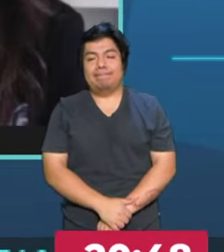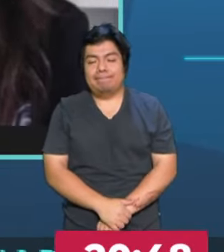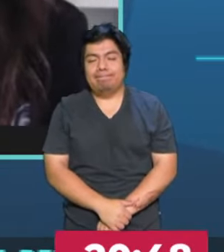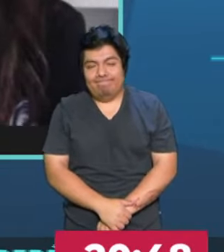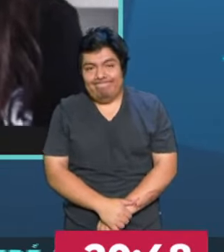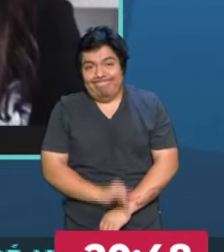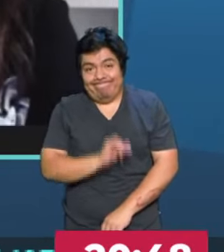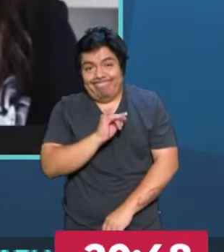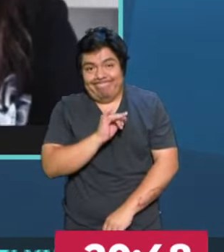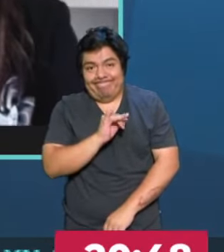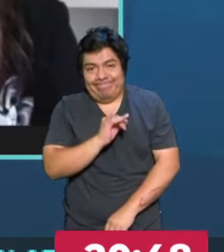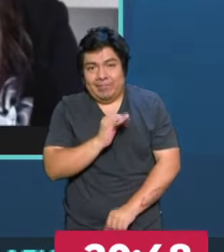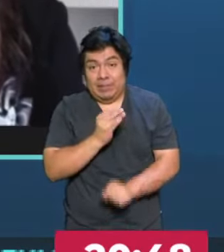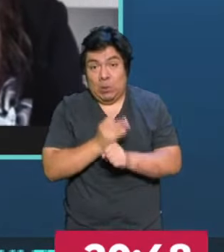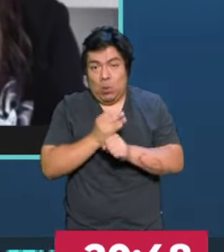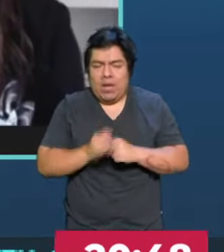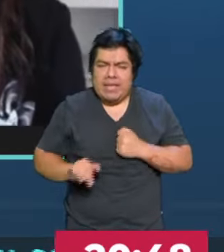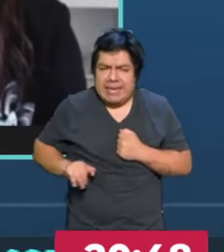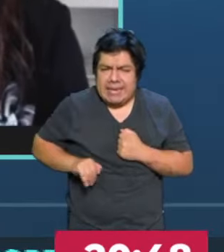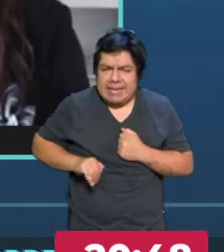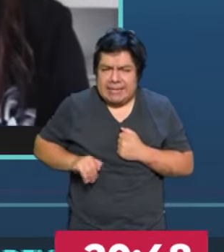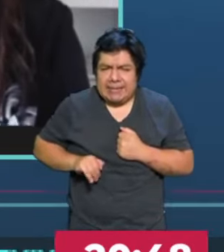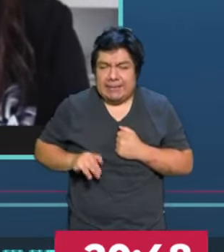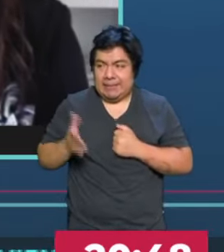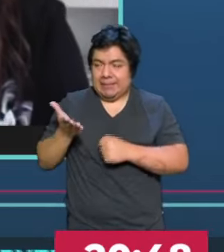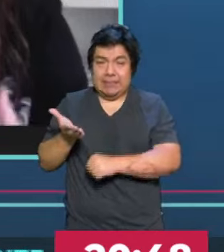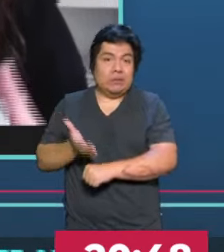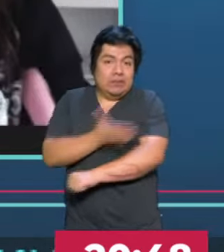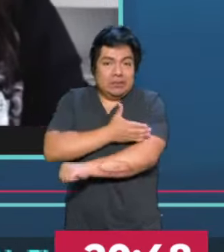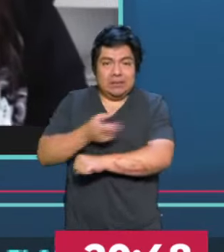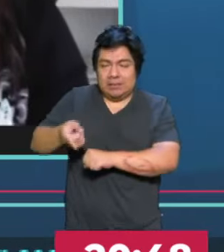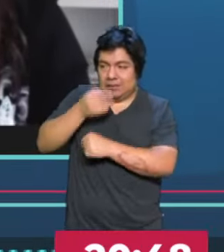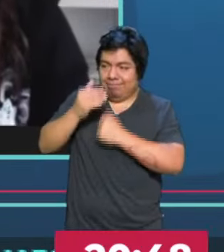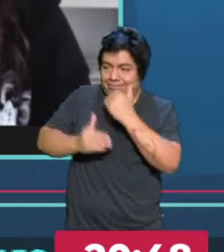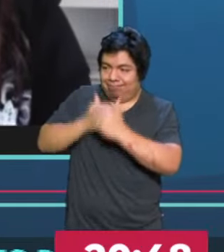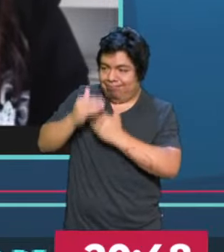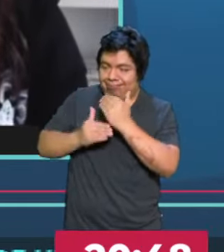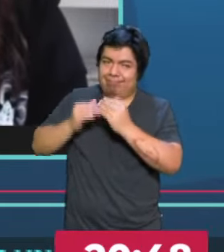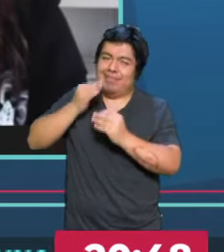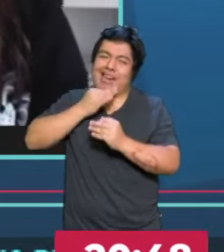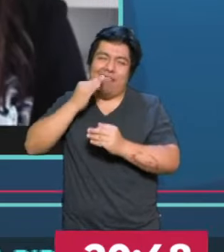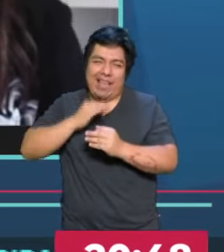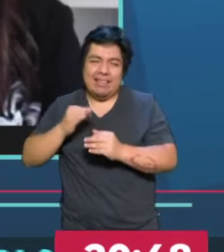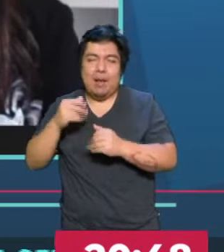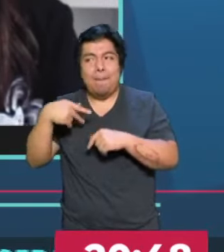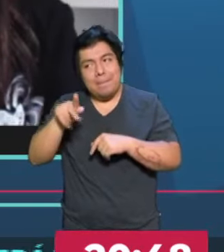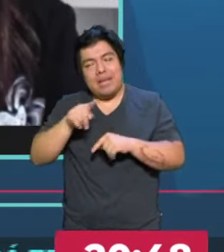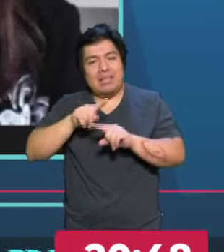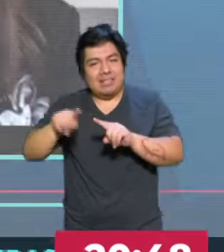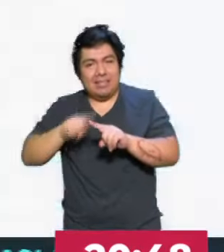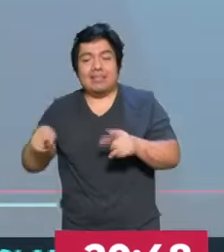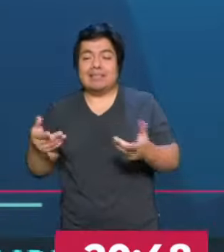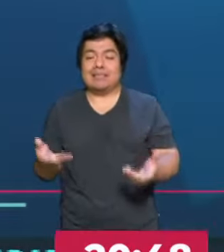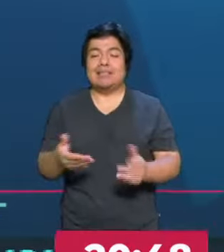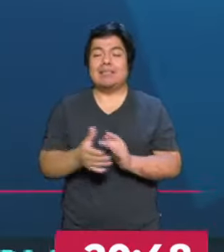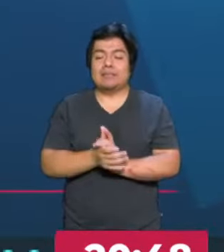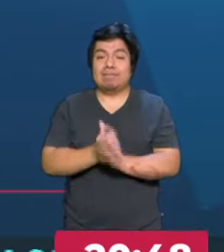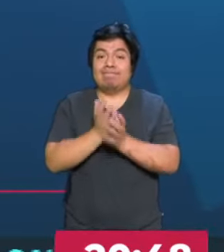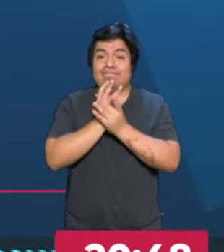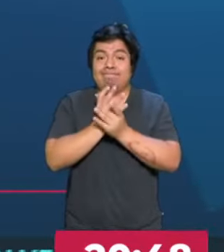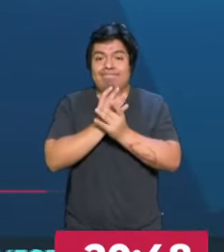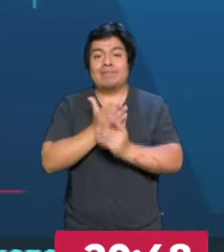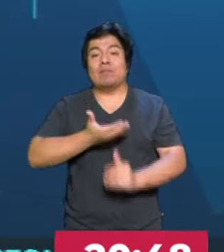Así es, y realmente lo interesante es que estamos acompañando el proceso, no solamente la fiesta del día de hoy, y sobre todo, pues también decirlo, ¿no?